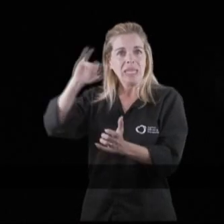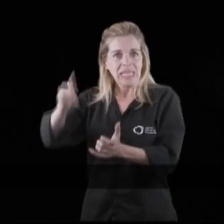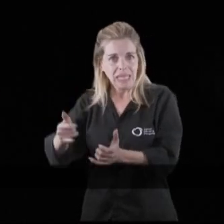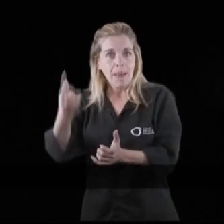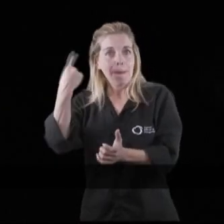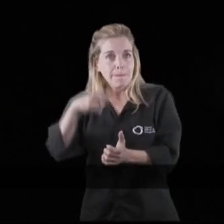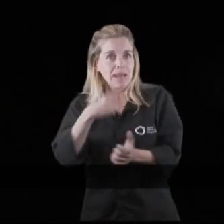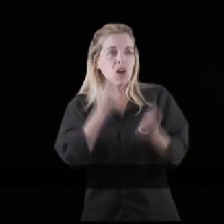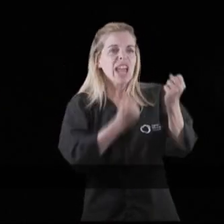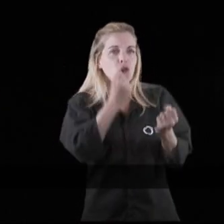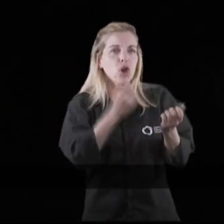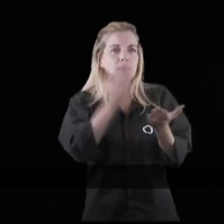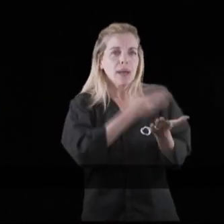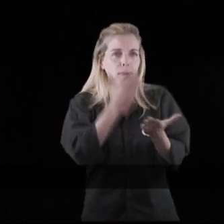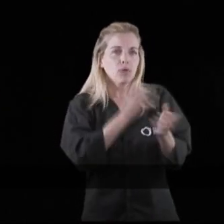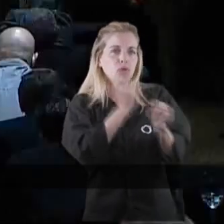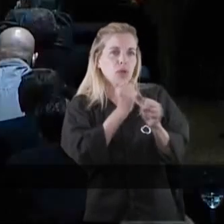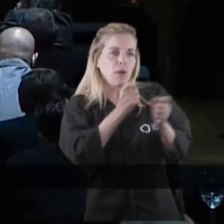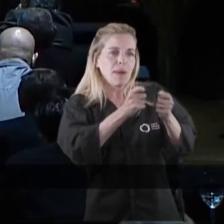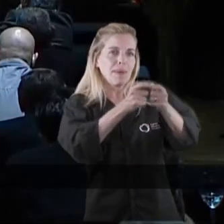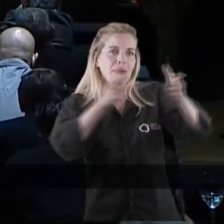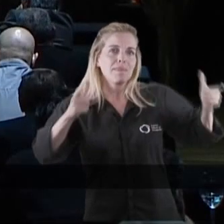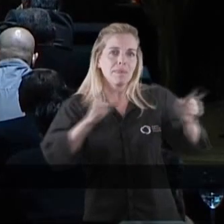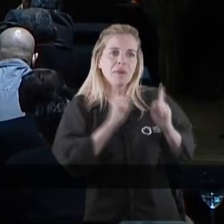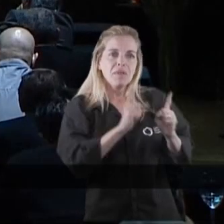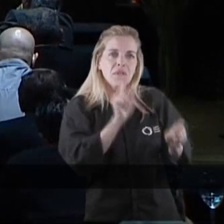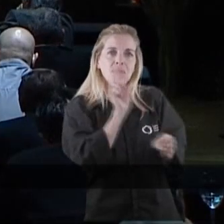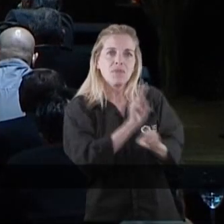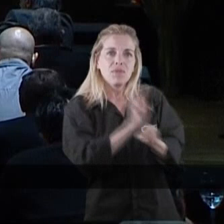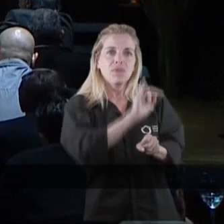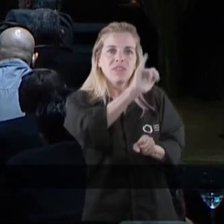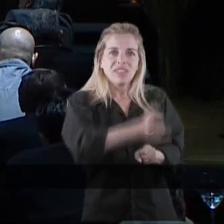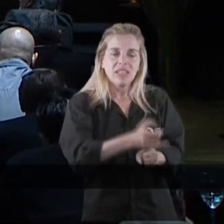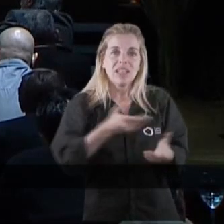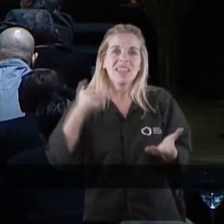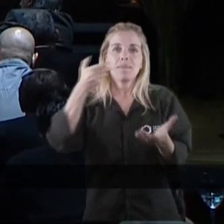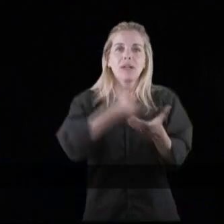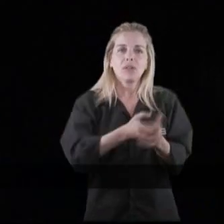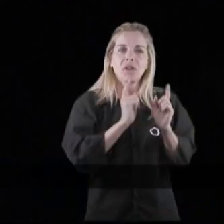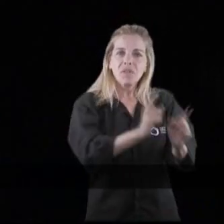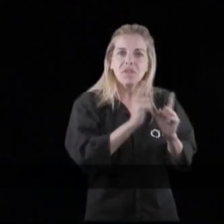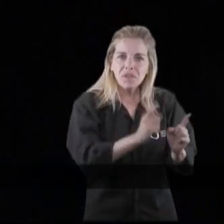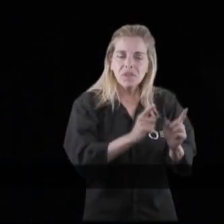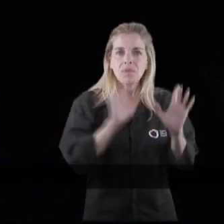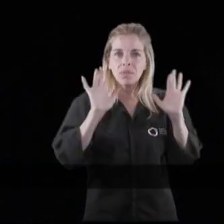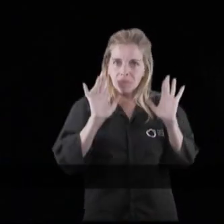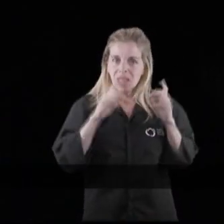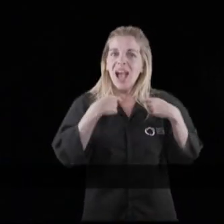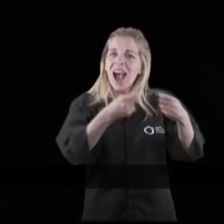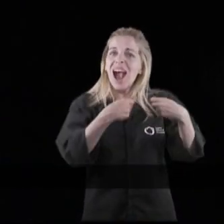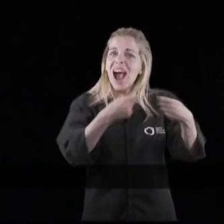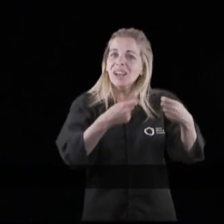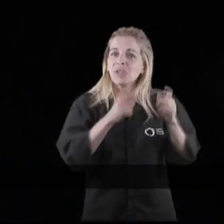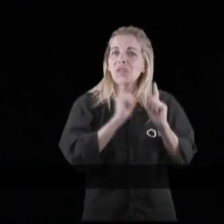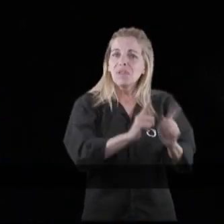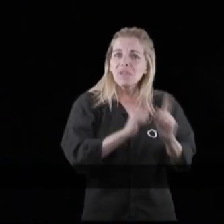Y el crecimiento se sigue dando. Y la inversión sigue ocurriendo. Y el gasto no se detiene, porque allí